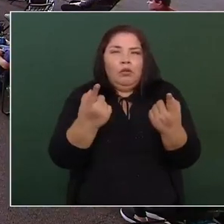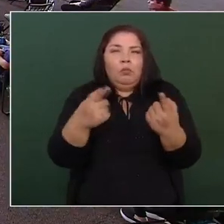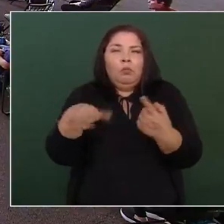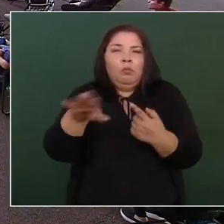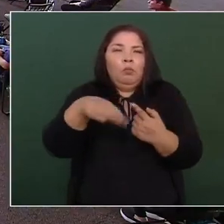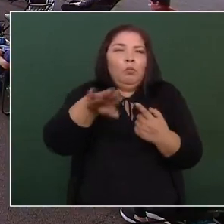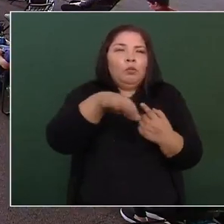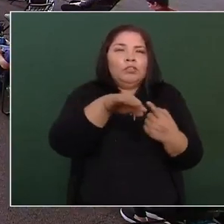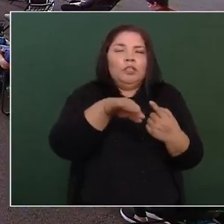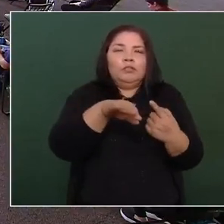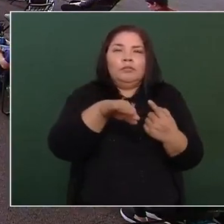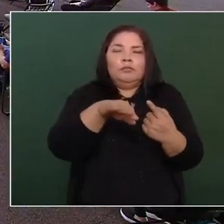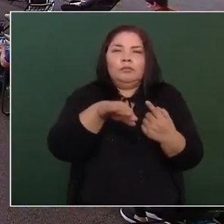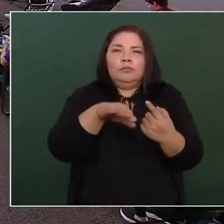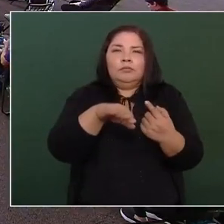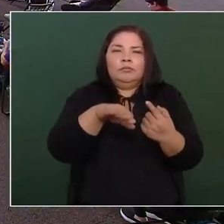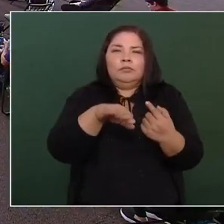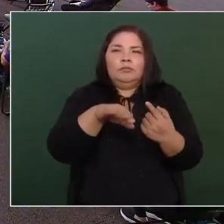que…